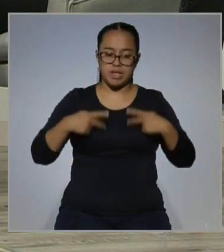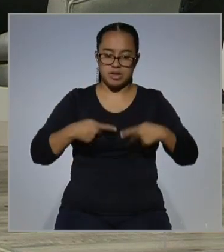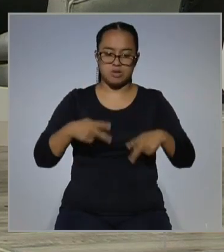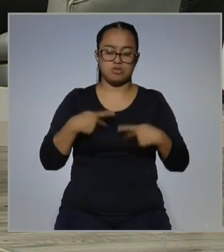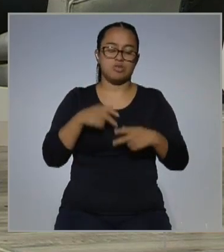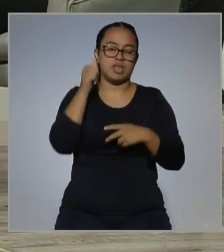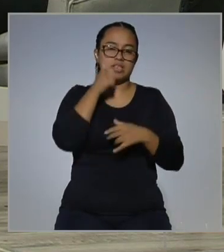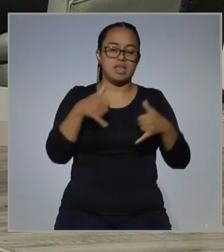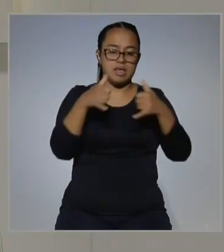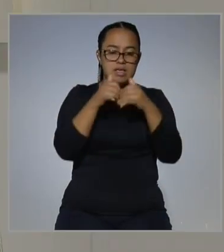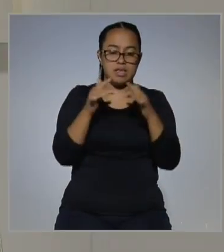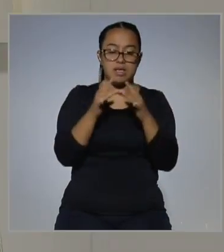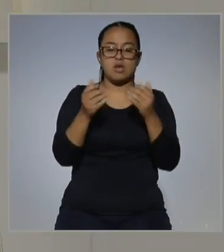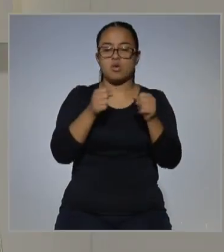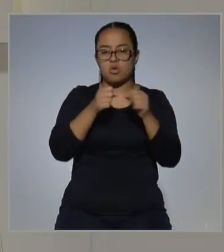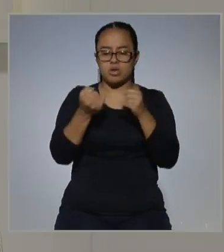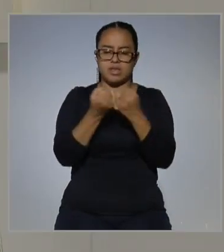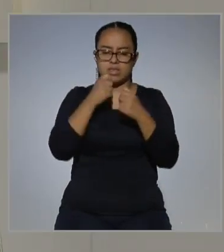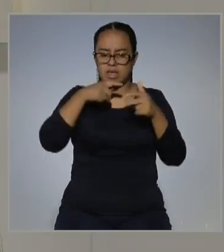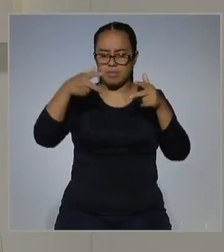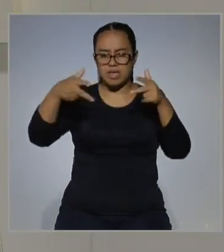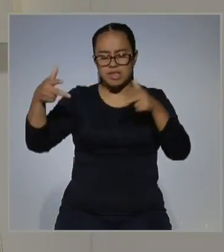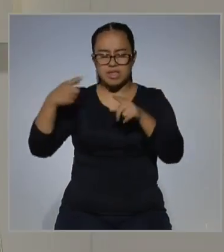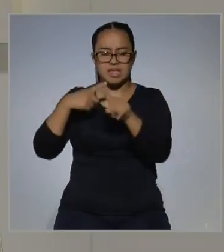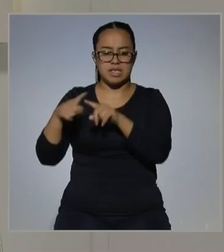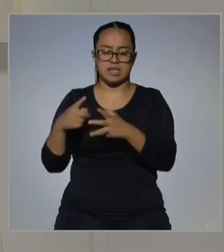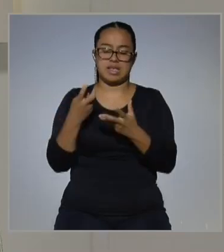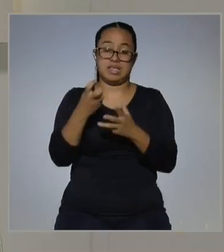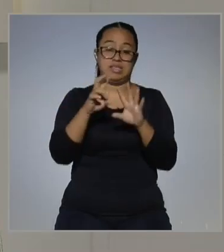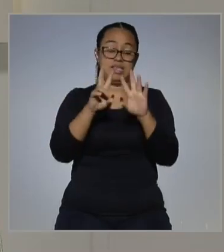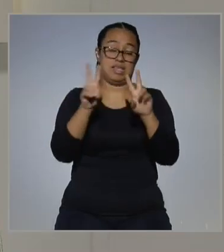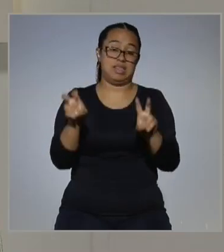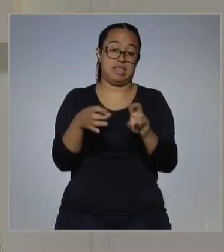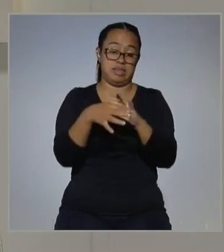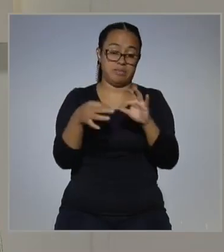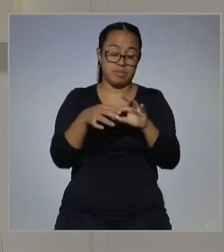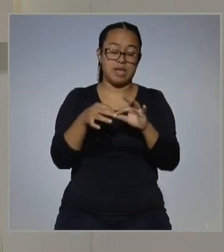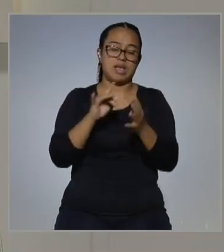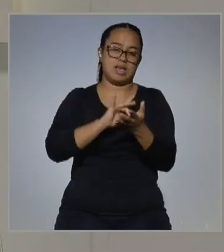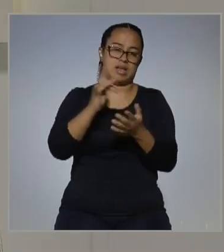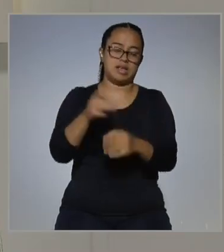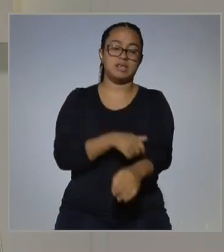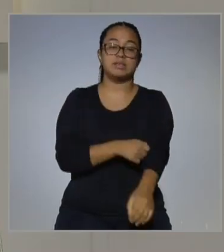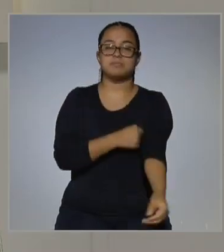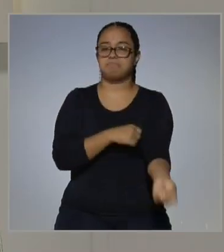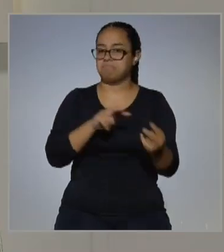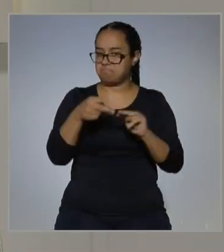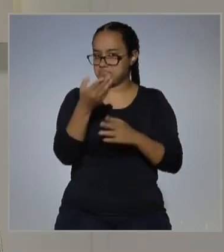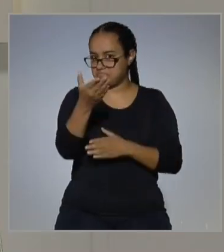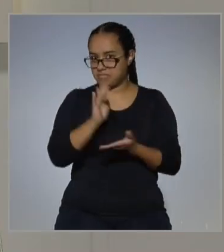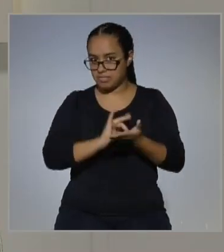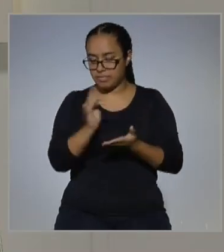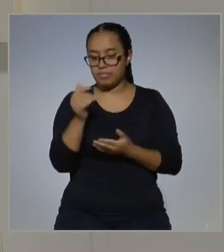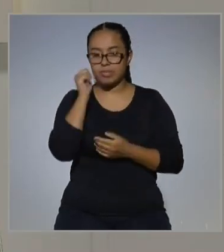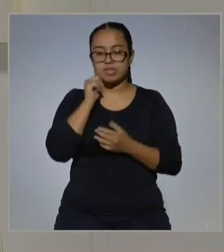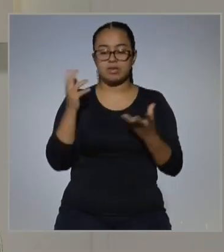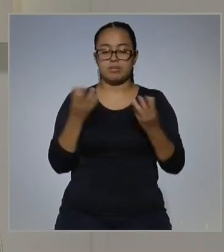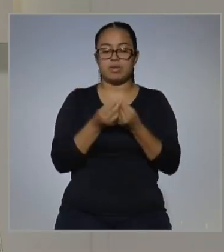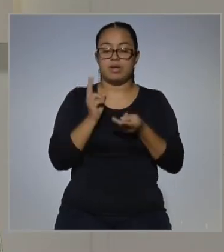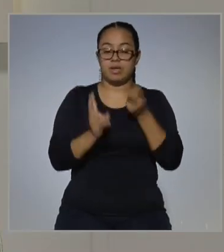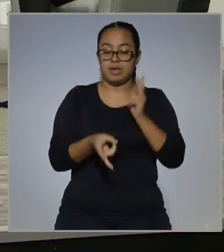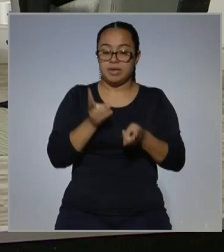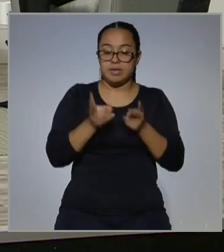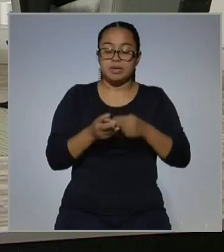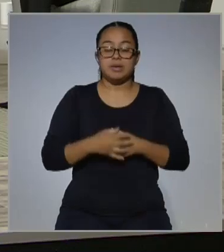nuestras llamadas, conductores y panelistas por abordar este maravilloso tema. Muchas gracias a ti, Ana, por ser parte de esta conversación con nosotros el día de